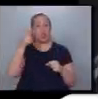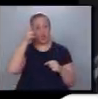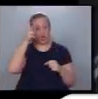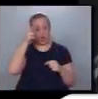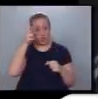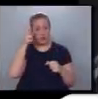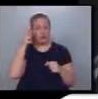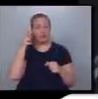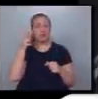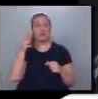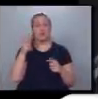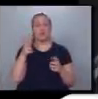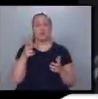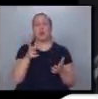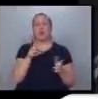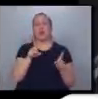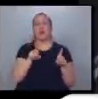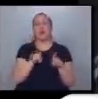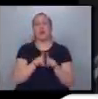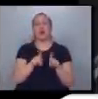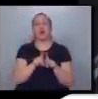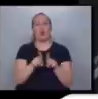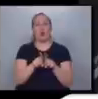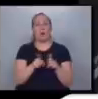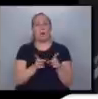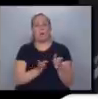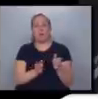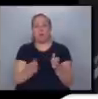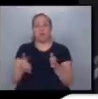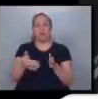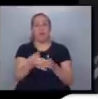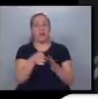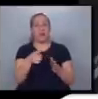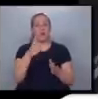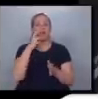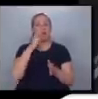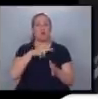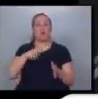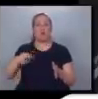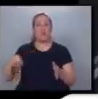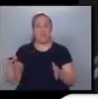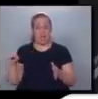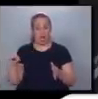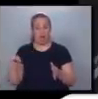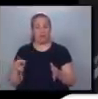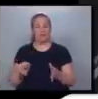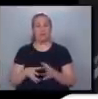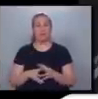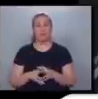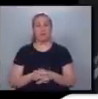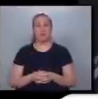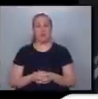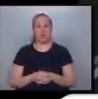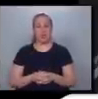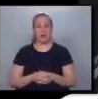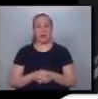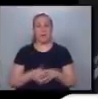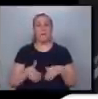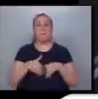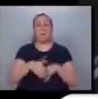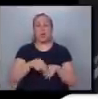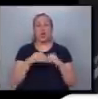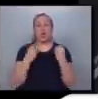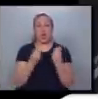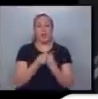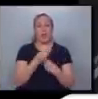laderas de lo que se denomina Cortes de Furz, en las inmediaciones de este Museo de los Tractores que te contaba Romina. El micro llevaba a